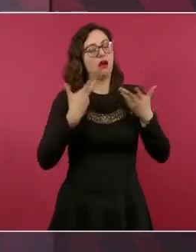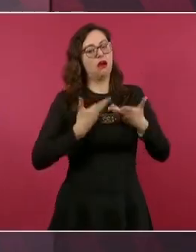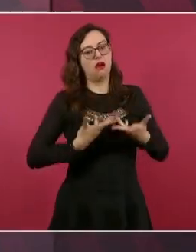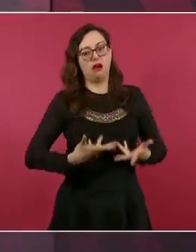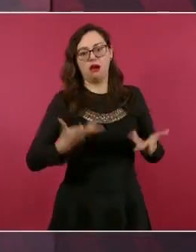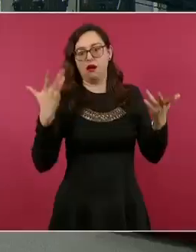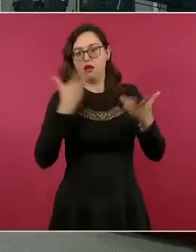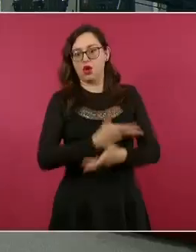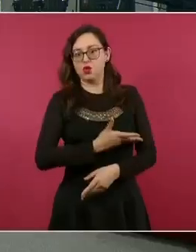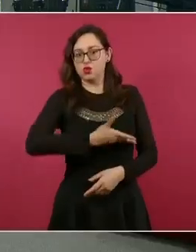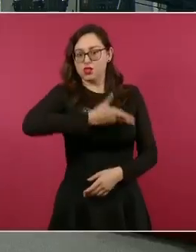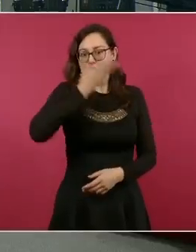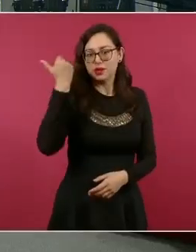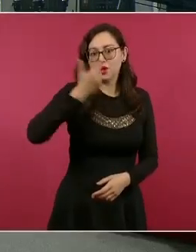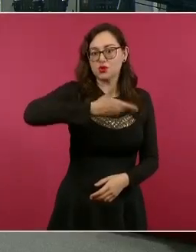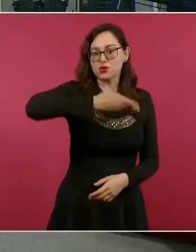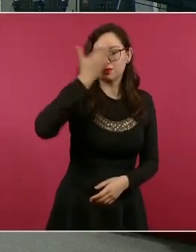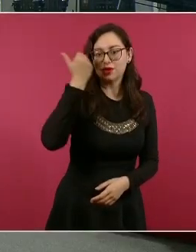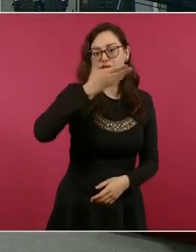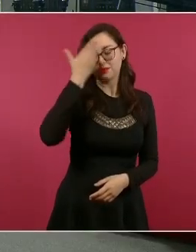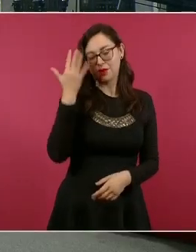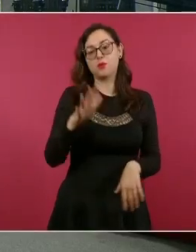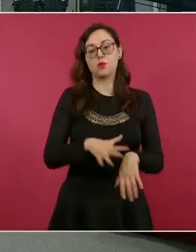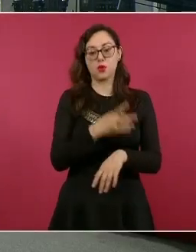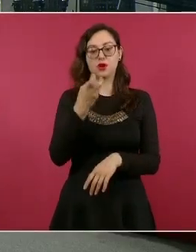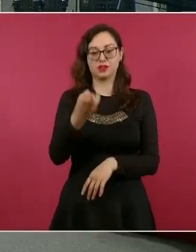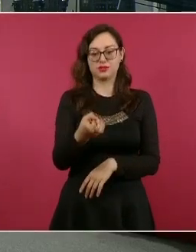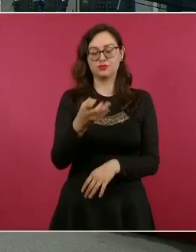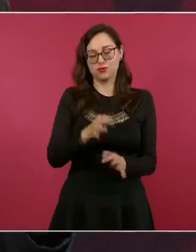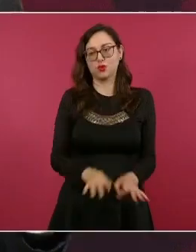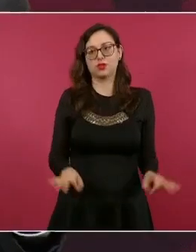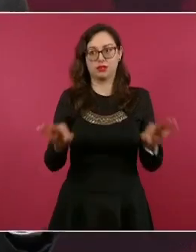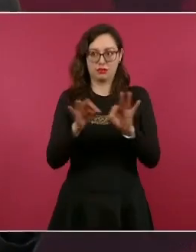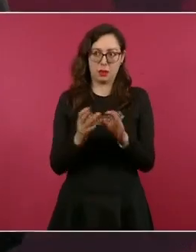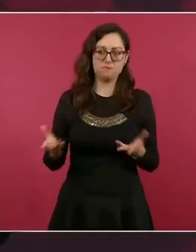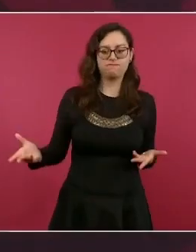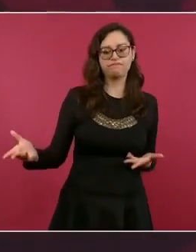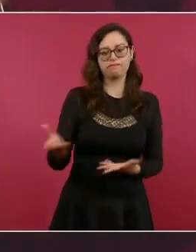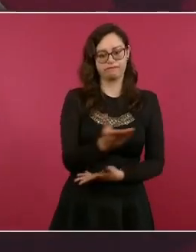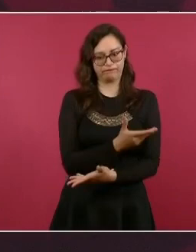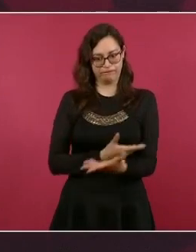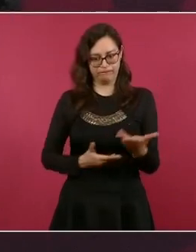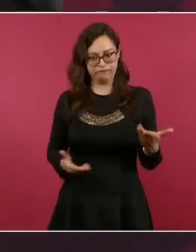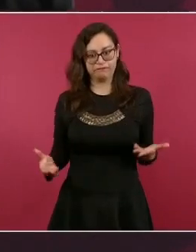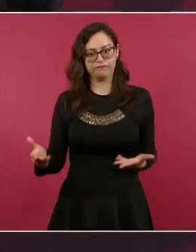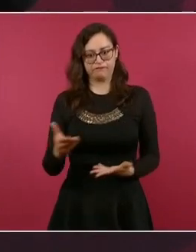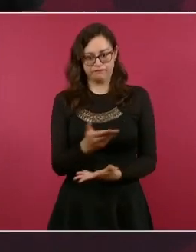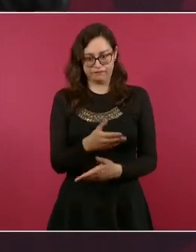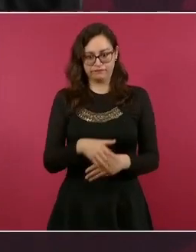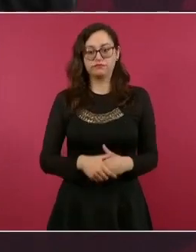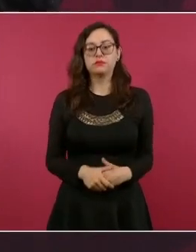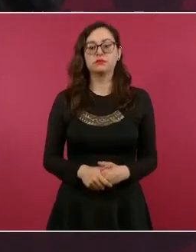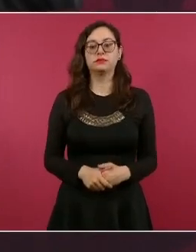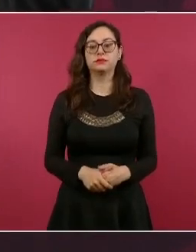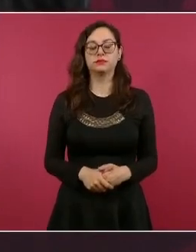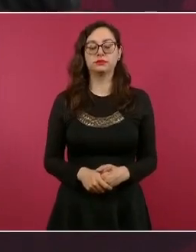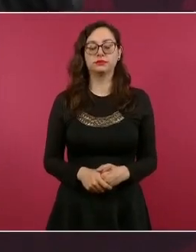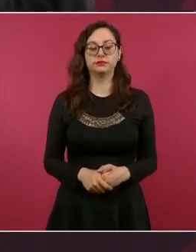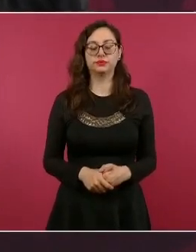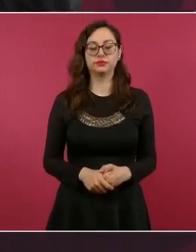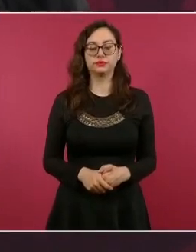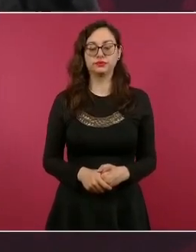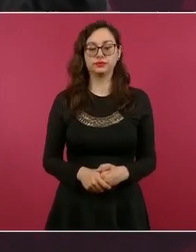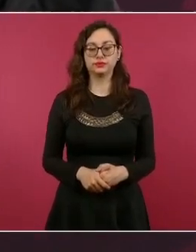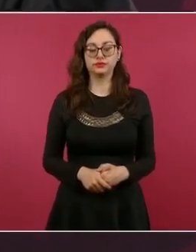estos diálogos circulares. Bueno, cuando inicia la campaña